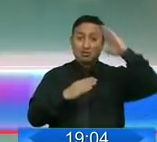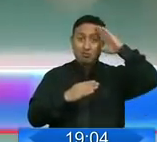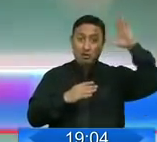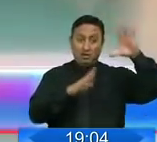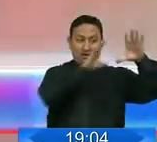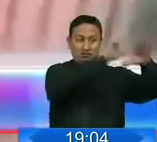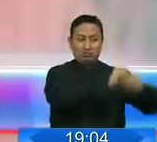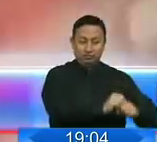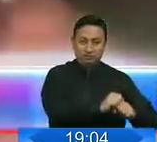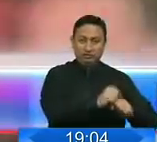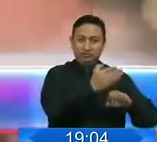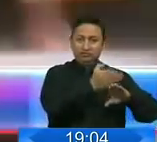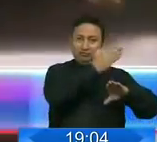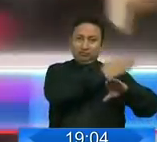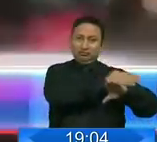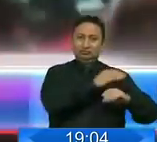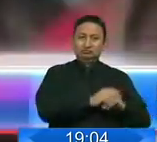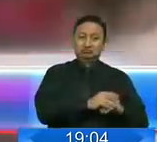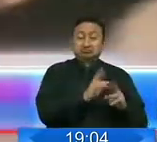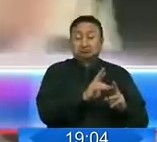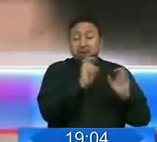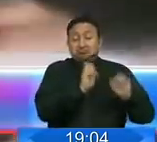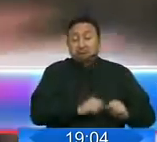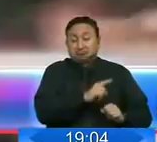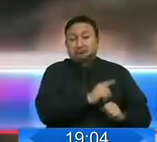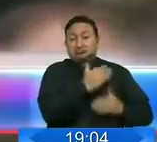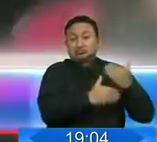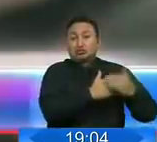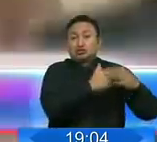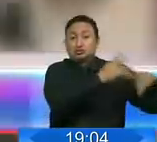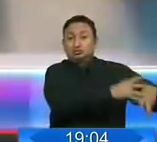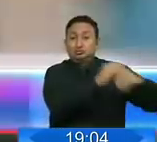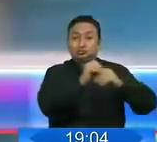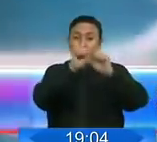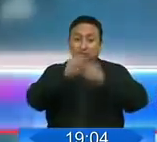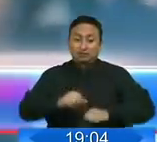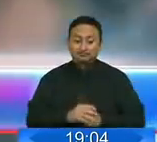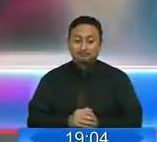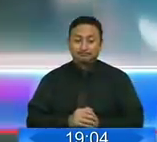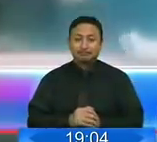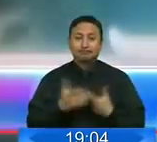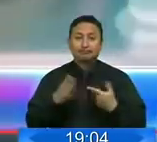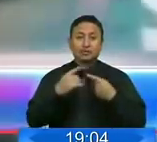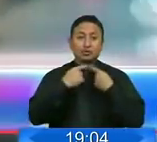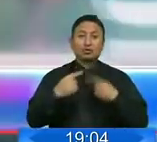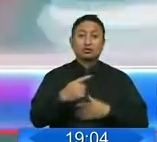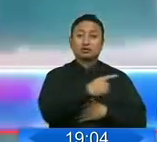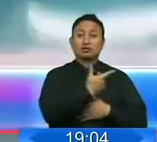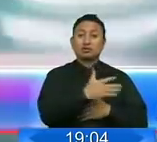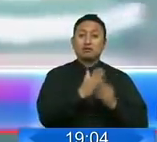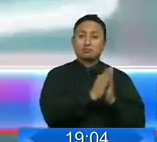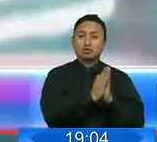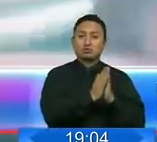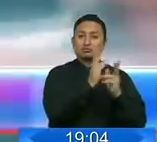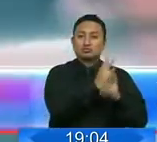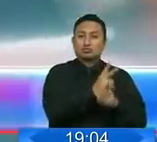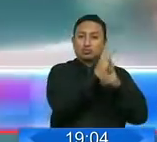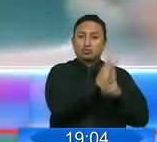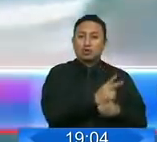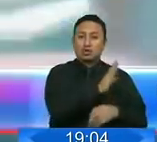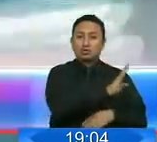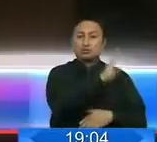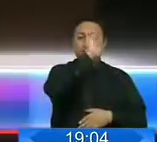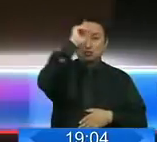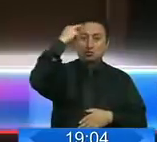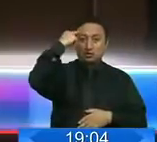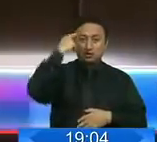hace pocos días. Se espera que su proceso de extradición se concrete, aunque se ha anunciado que González ha pedido protección al gobierno peruano. A